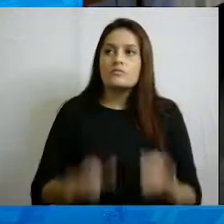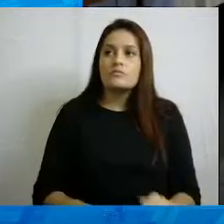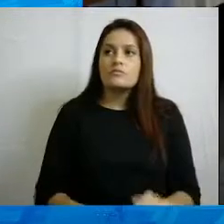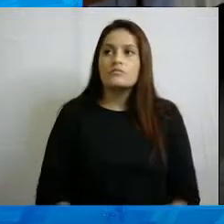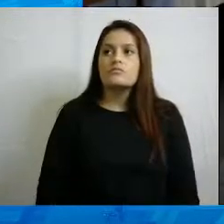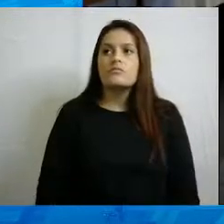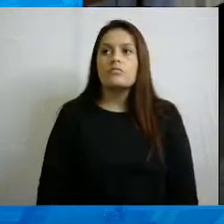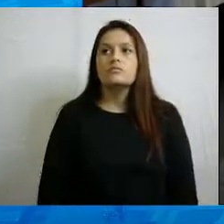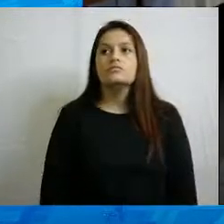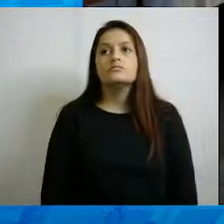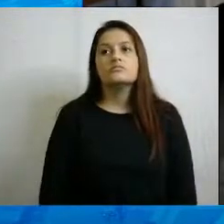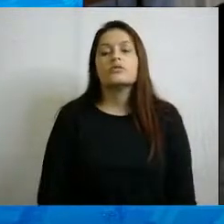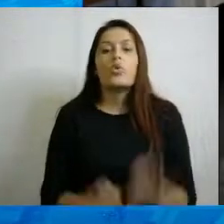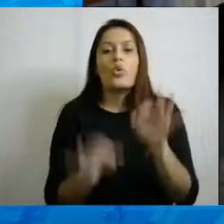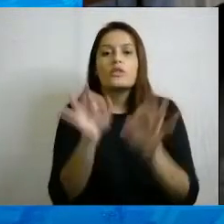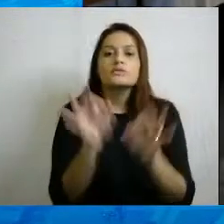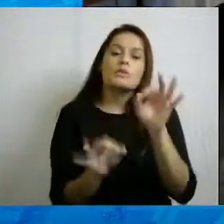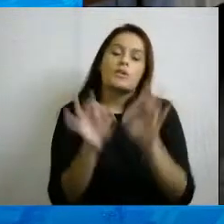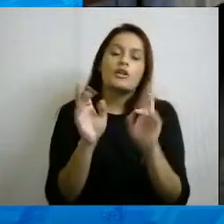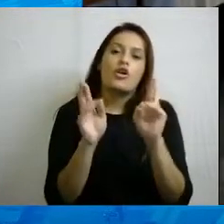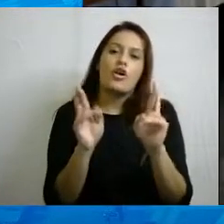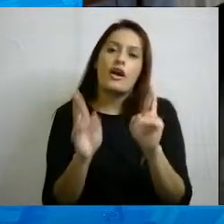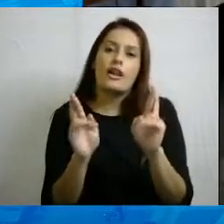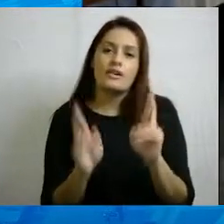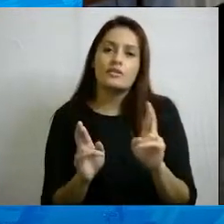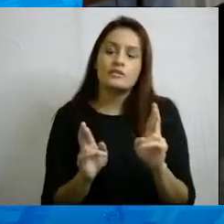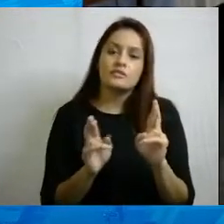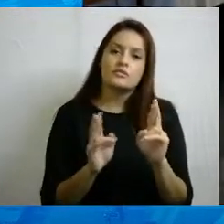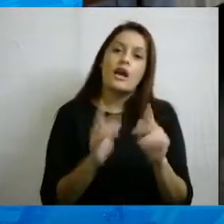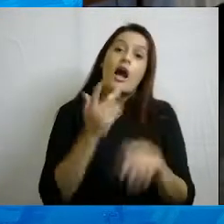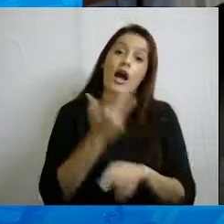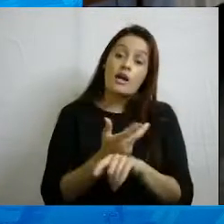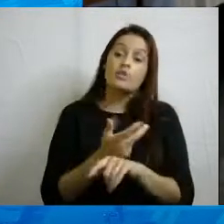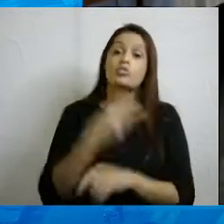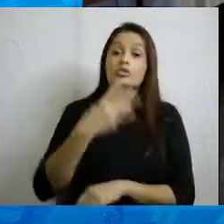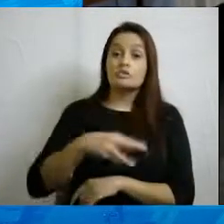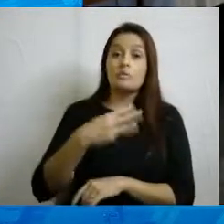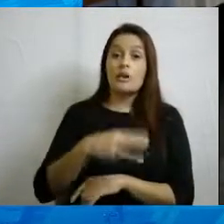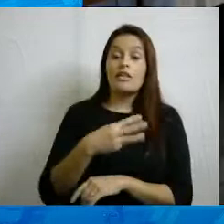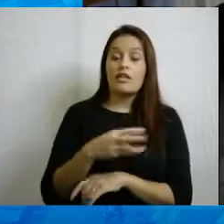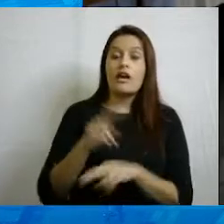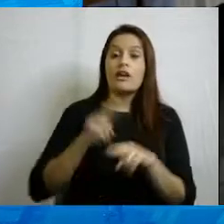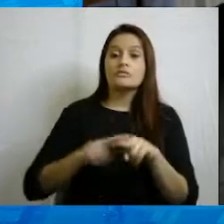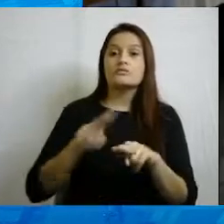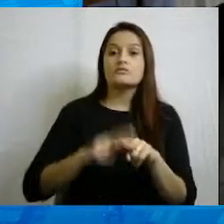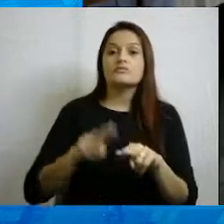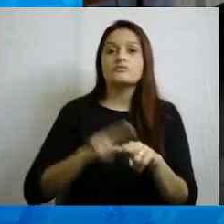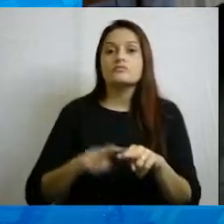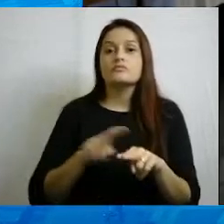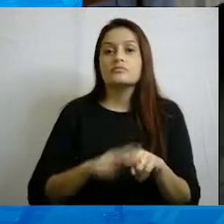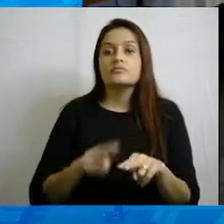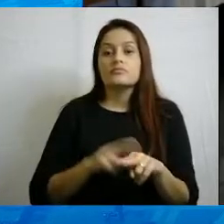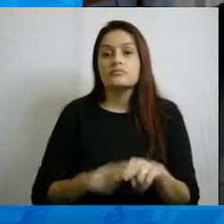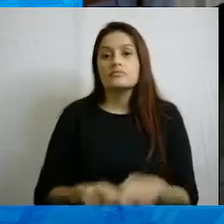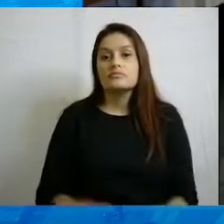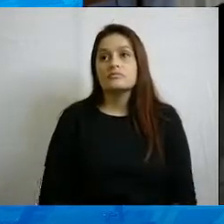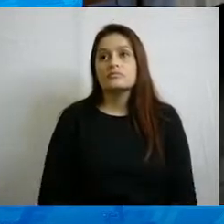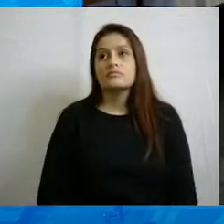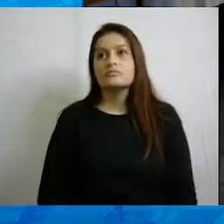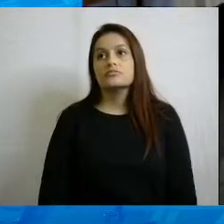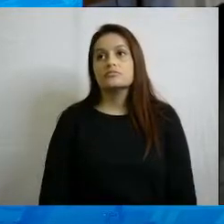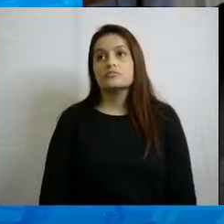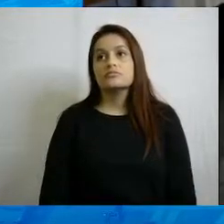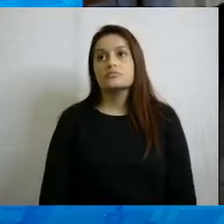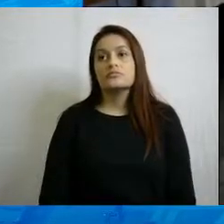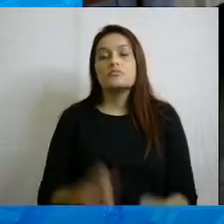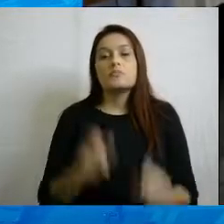que judicialmente sí hay que hacerlo, hay municipios que lo han hecho, y yo creo que hay que perseguirlo, como le digo, porque se ríen de todos nosotros, ¿verdad? Y